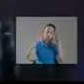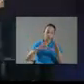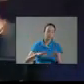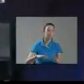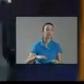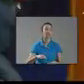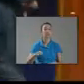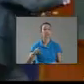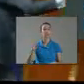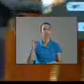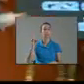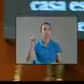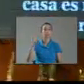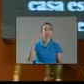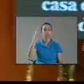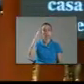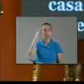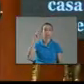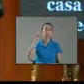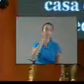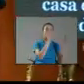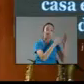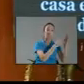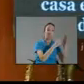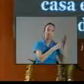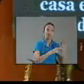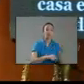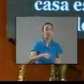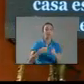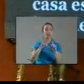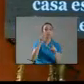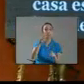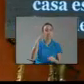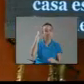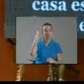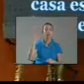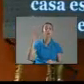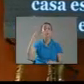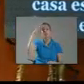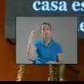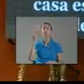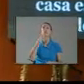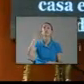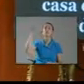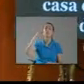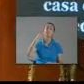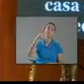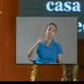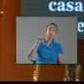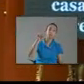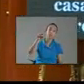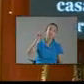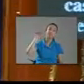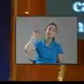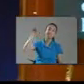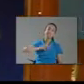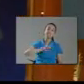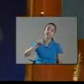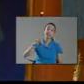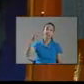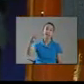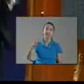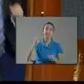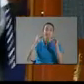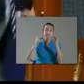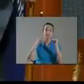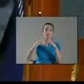Entonces la Biblia dice, hermana, qué linda su rulito. Bonito ella. Bonita. Soy colochita, ¿eh?